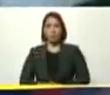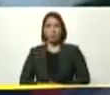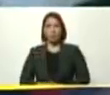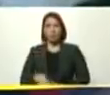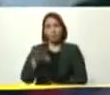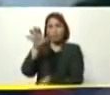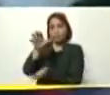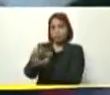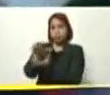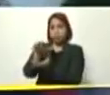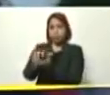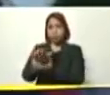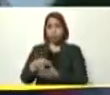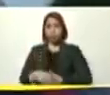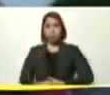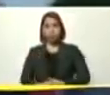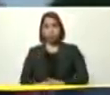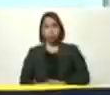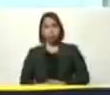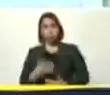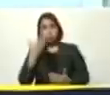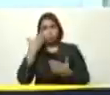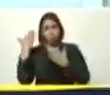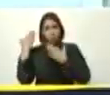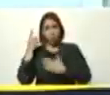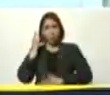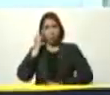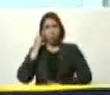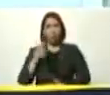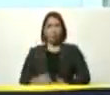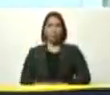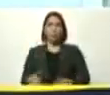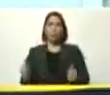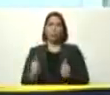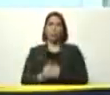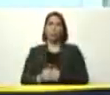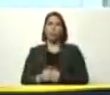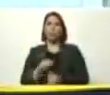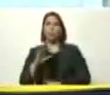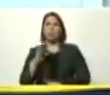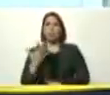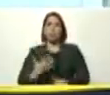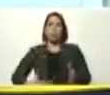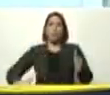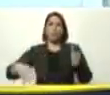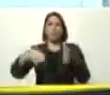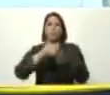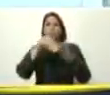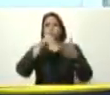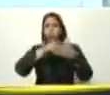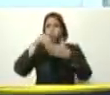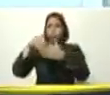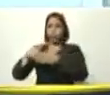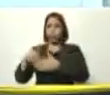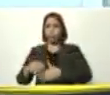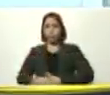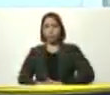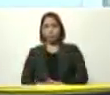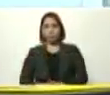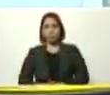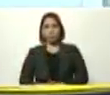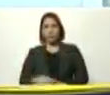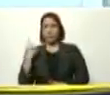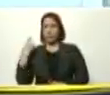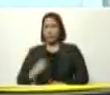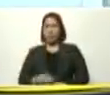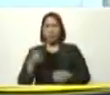Esparta, Maricel Velázquez, con su quinta reelección. Nos tiene que contar el